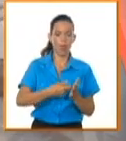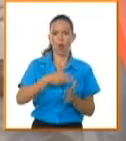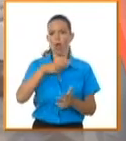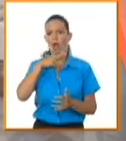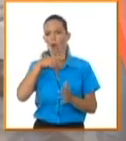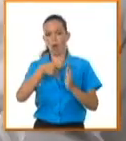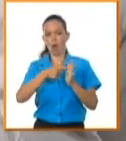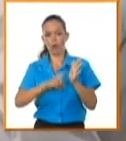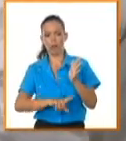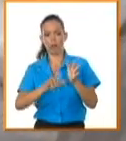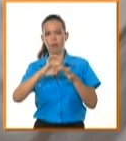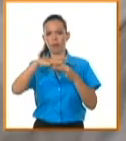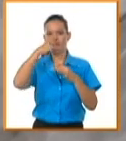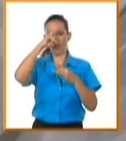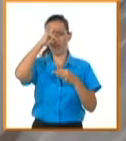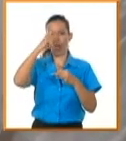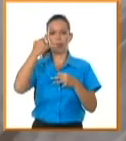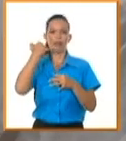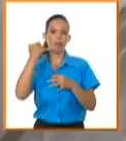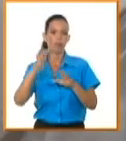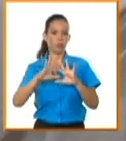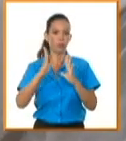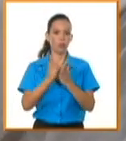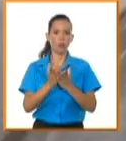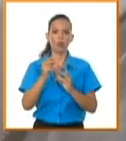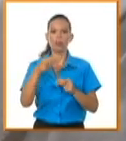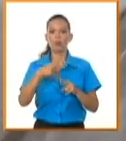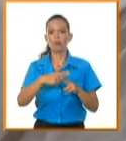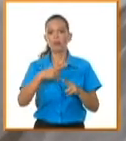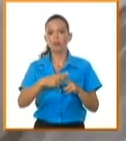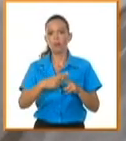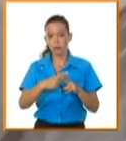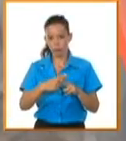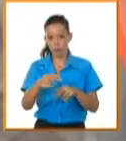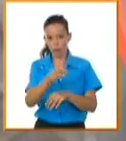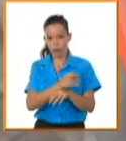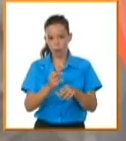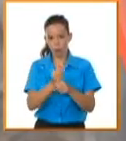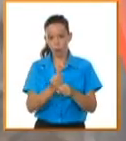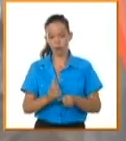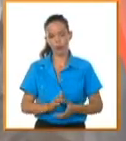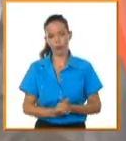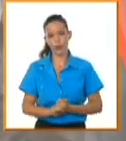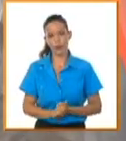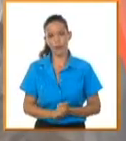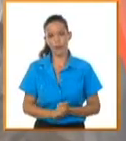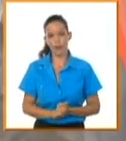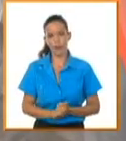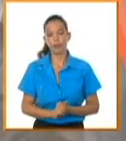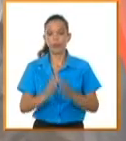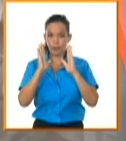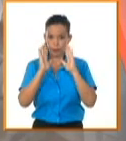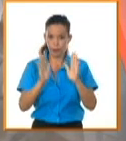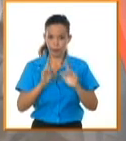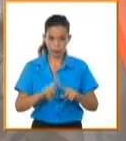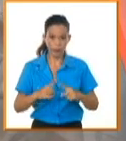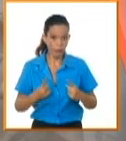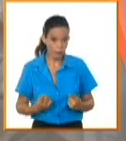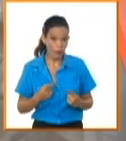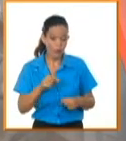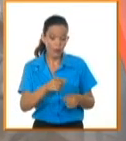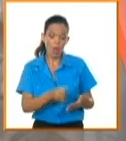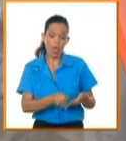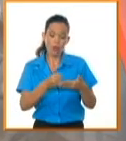este año superar ampliamente y hacemos énfasis en esto porque Vuelvo y repito nos puede ayudar mucho hay